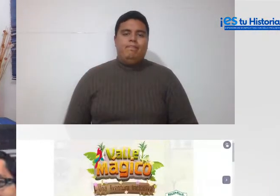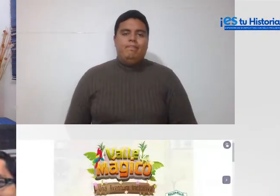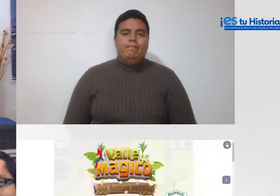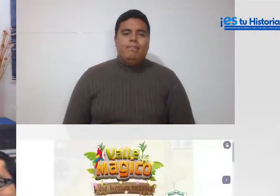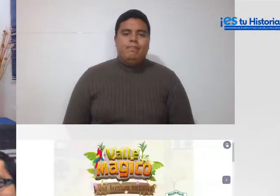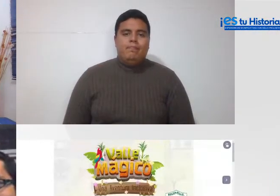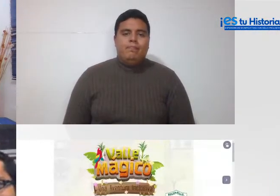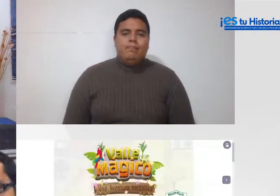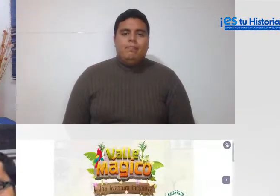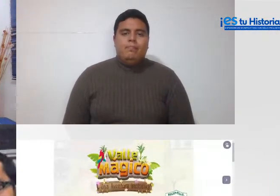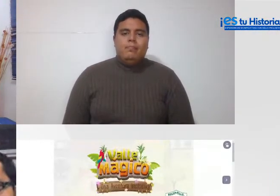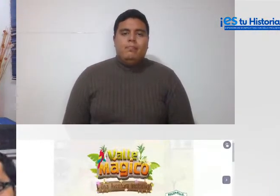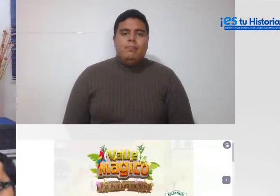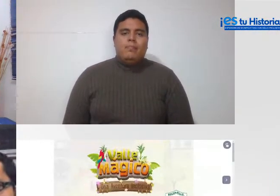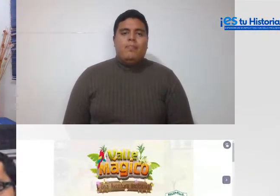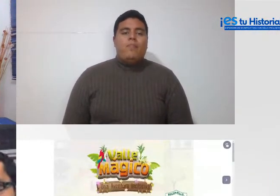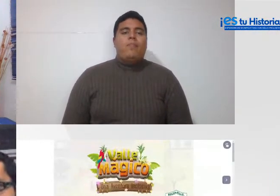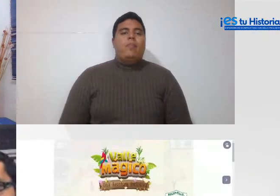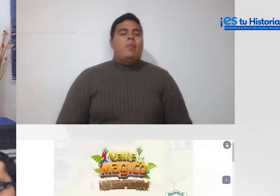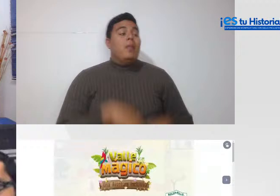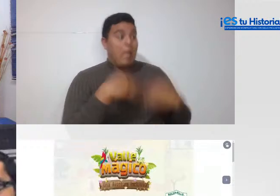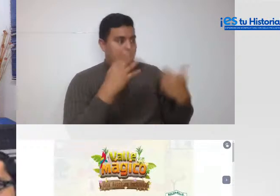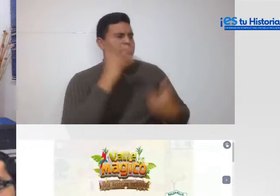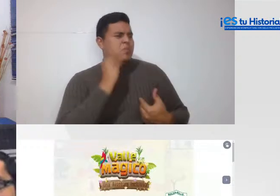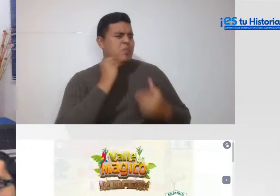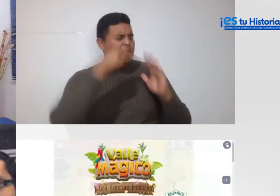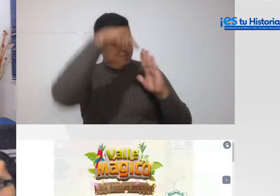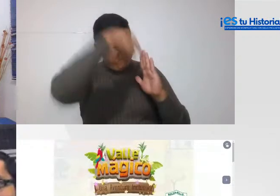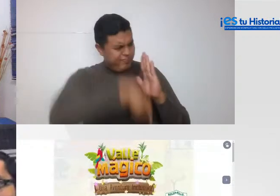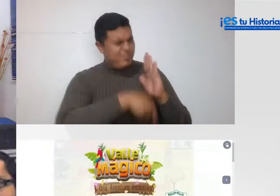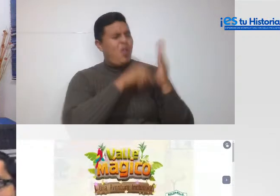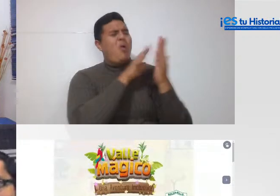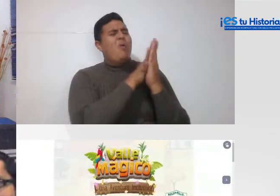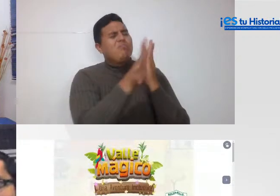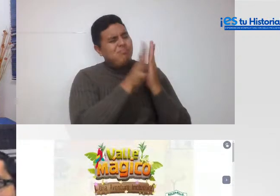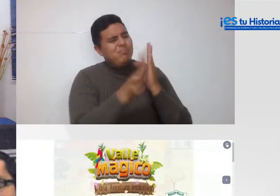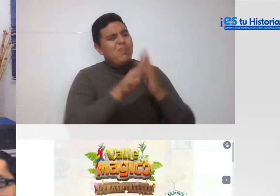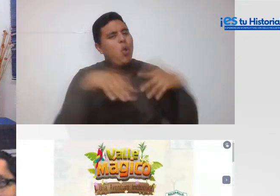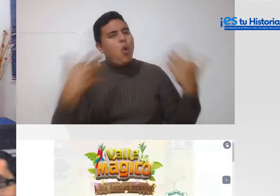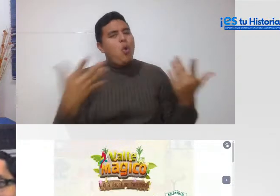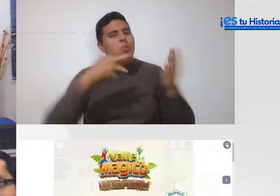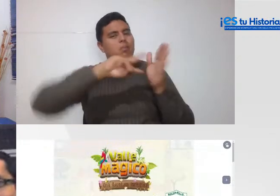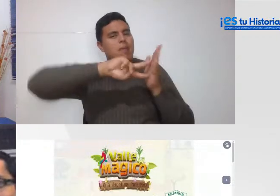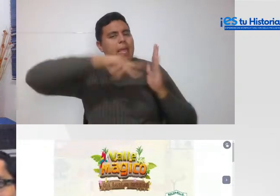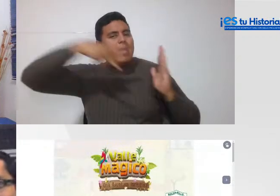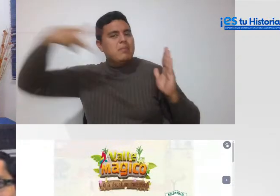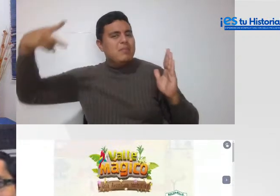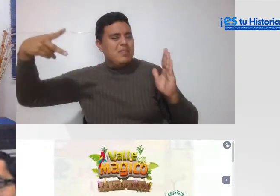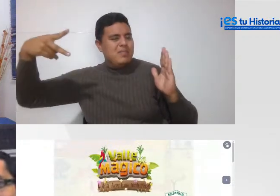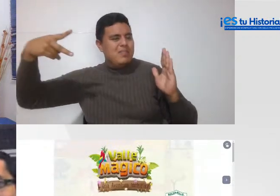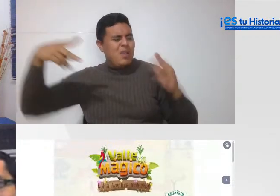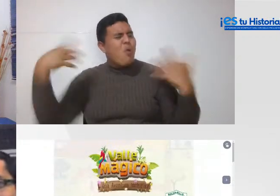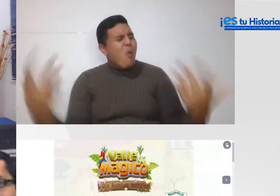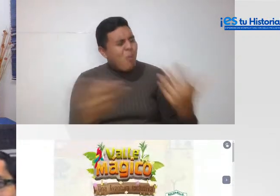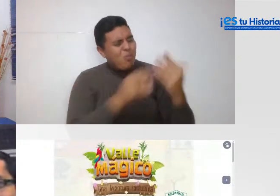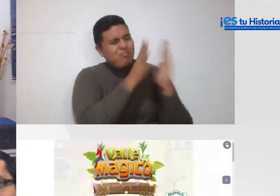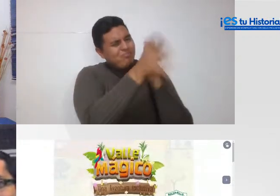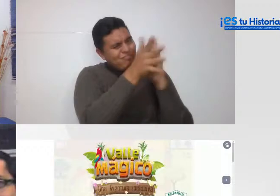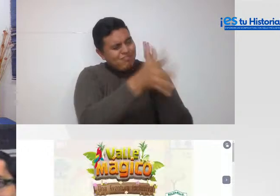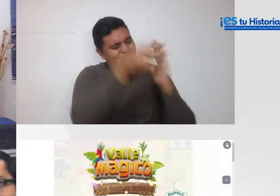¿Cómo ha sido esa experiencia? Cuéntenos ya a fondo. Esa parte de la tecnología, ¿cómo es el aporte que se